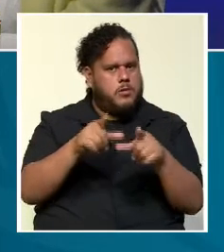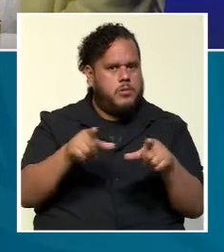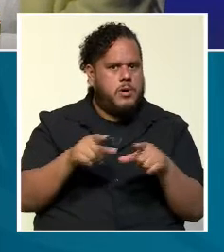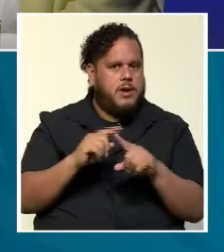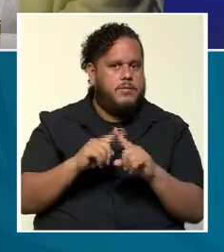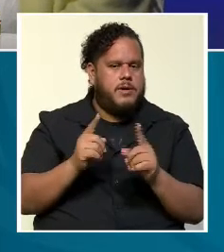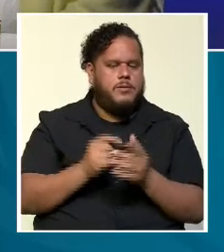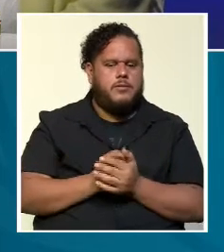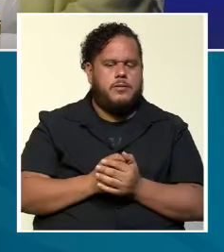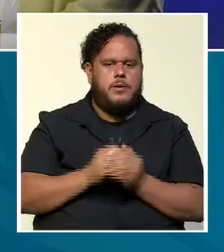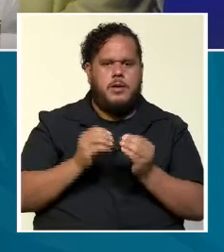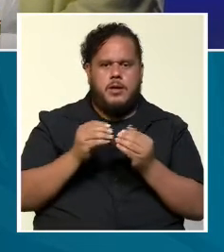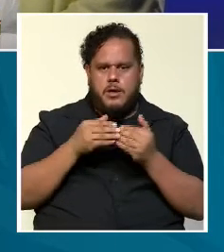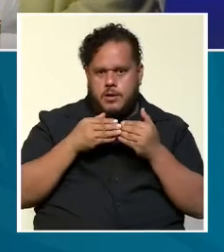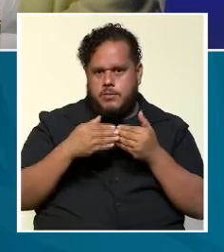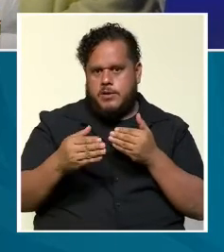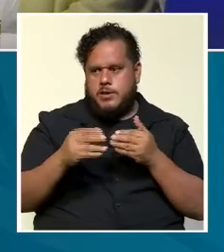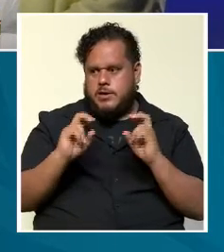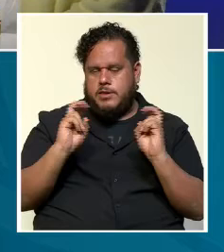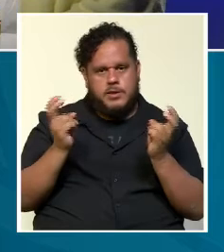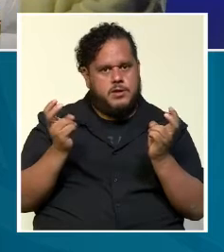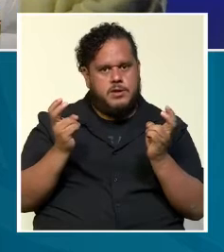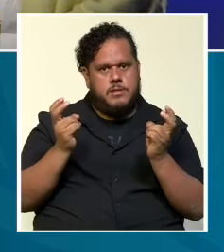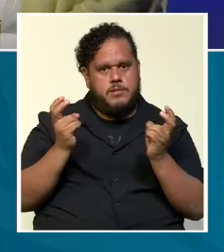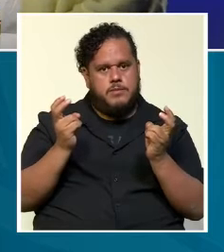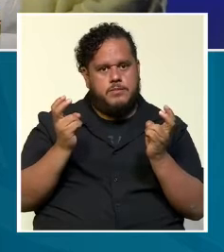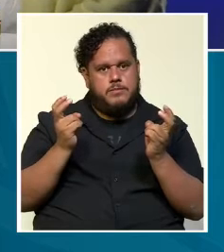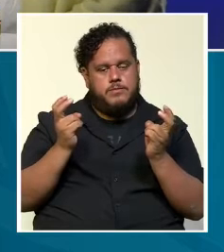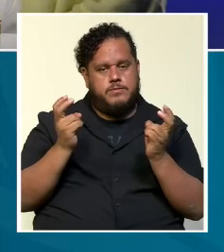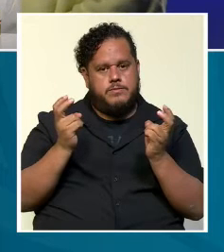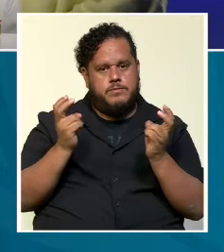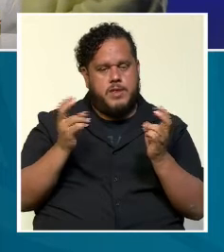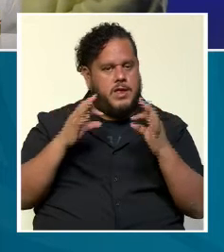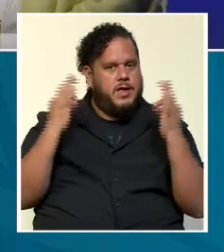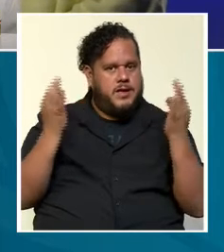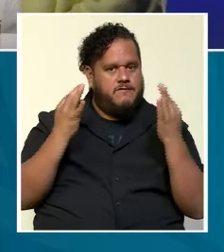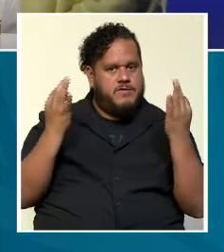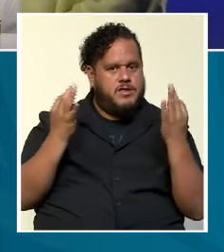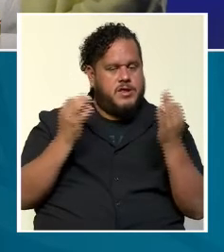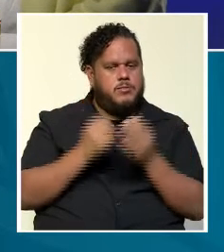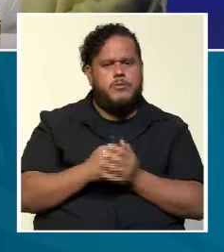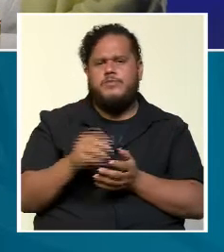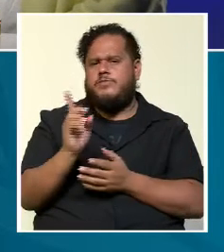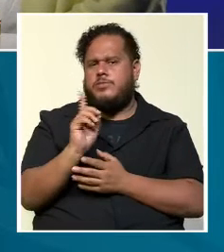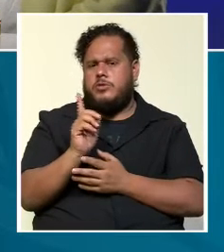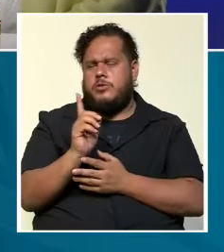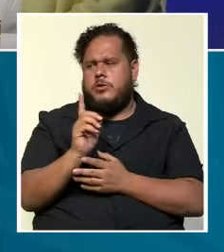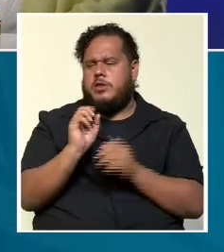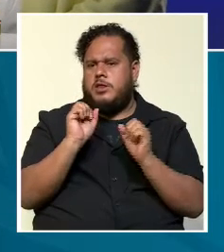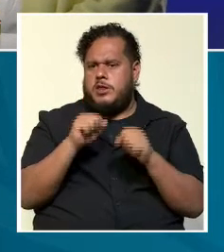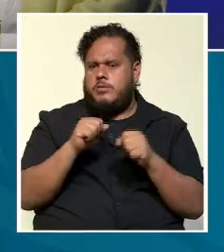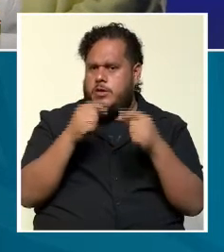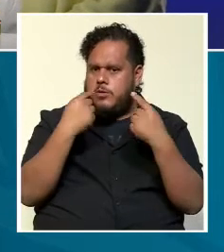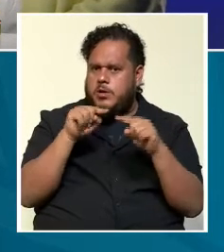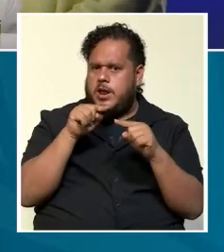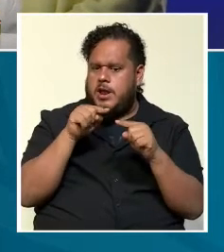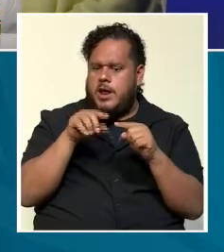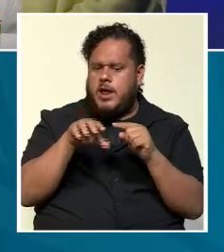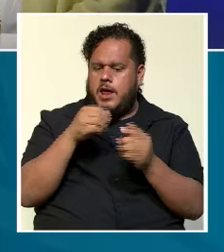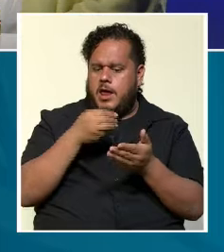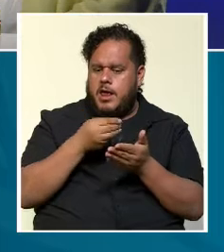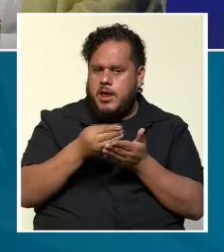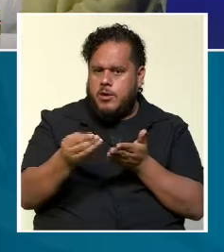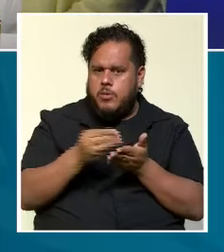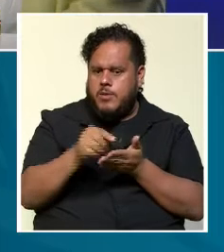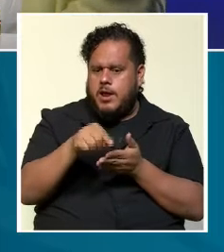pero más allá del tema festivo, ¿dónde se van a poder conseguir estos libros y a partir